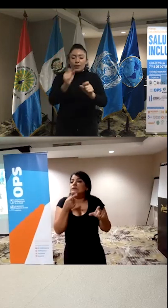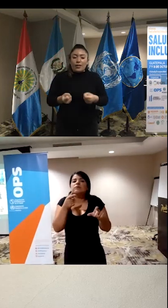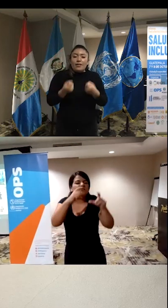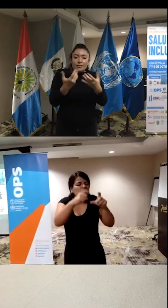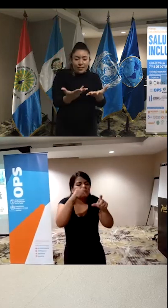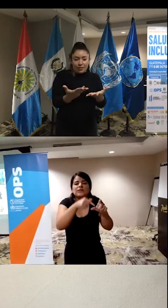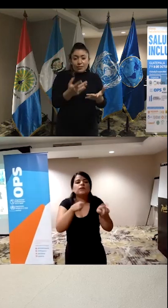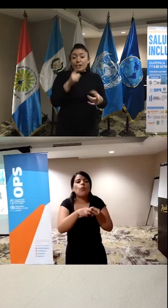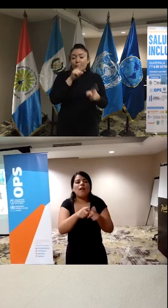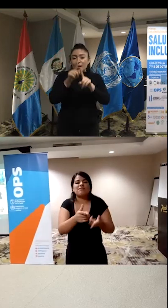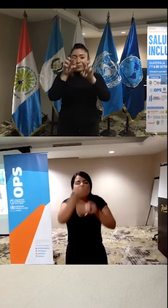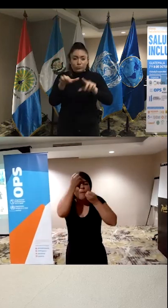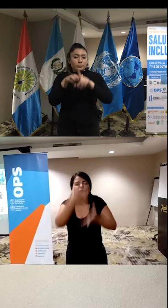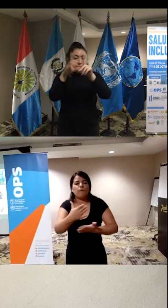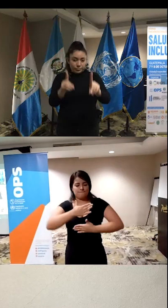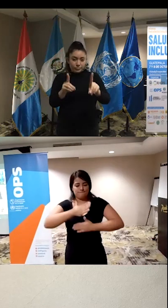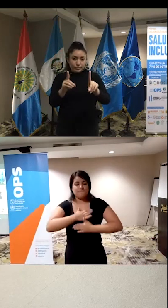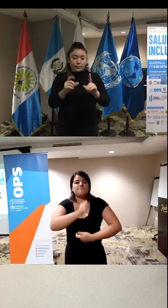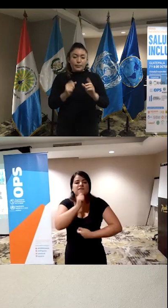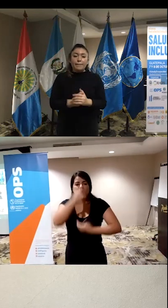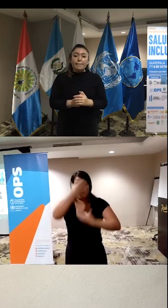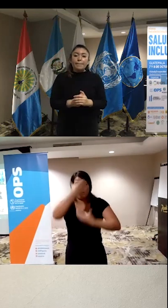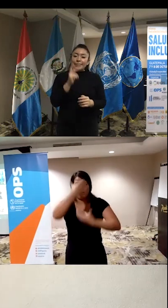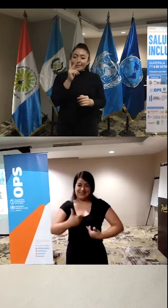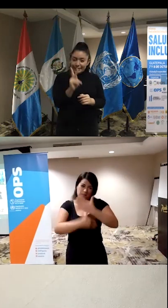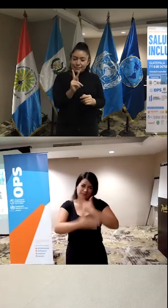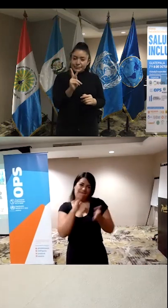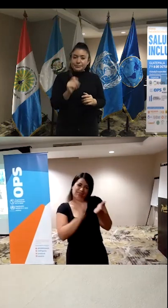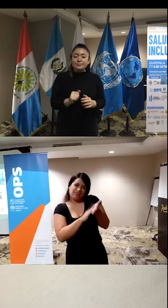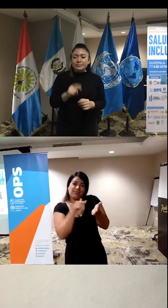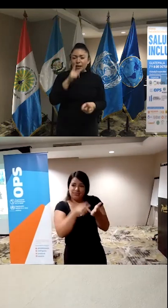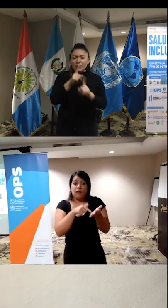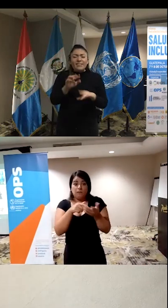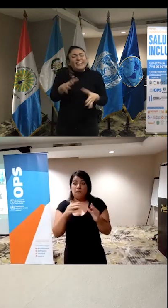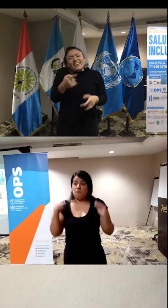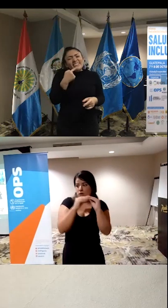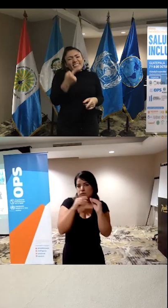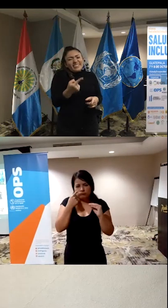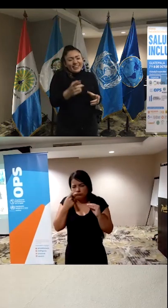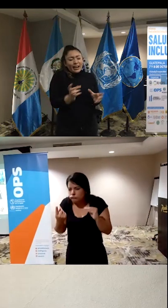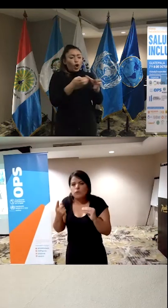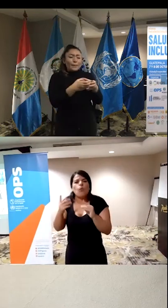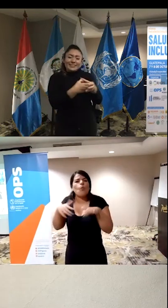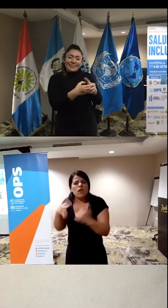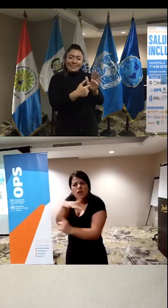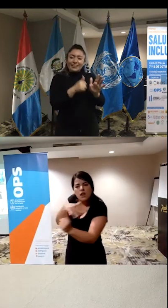con discapacidad. ¿Y qué dice el comité de la CRPD?